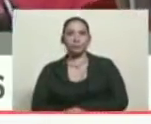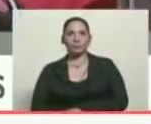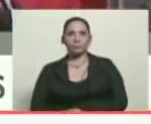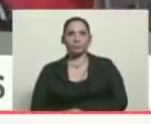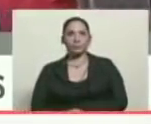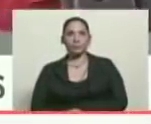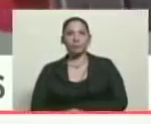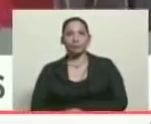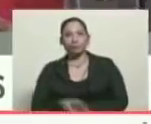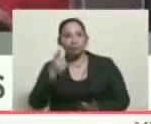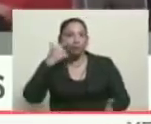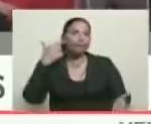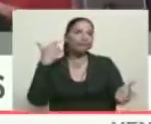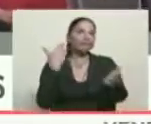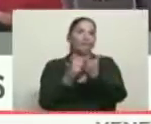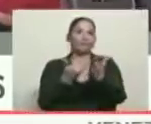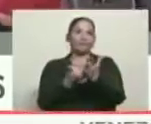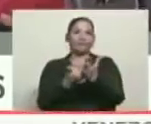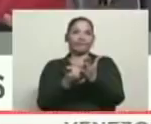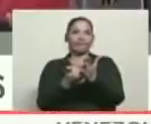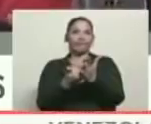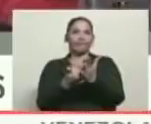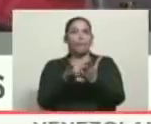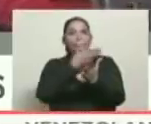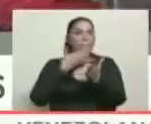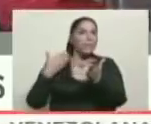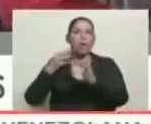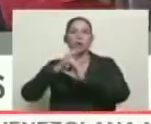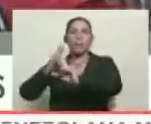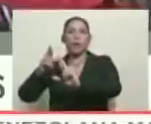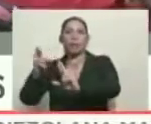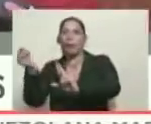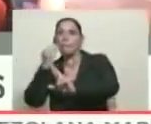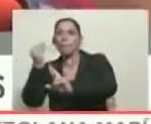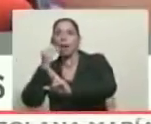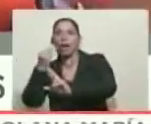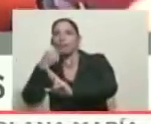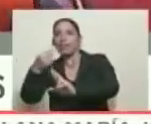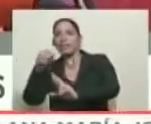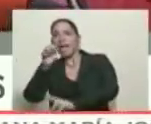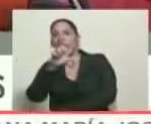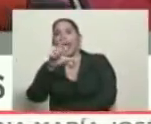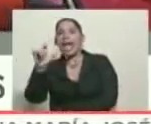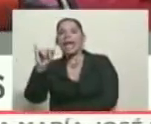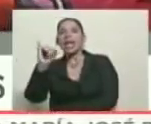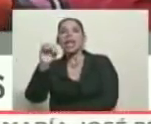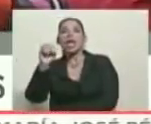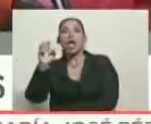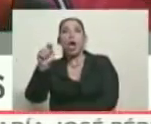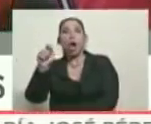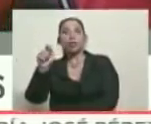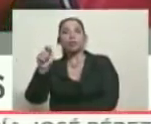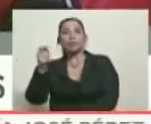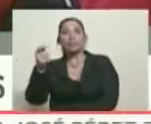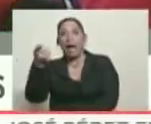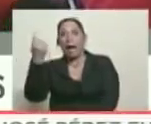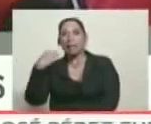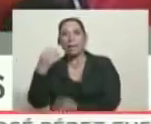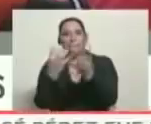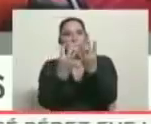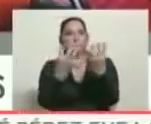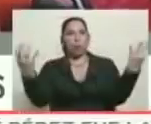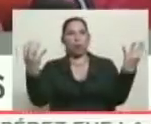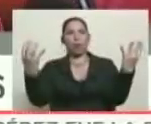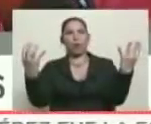hechos. La mejor respuesta a esa ridiculez que dice Elio Abraham son los hechos. Ayer, como un bloque, la Fuerza